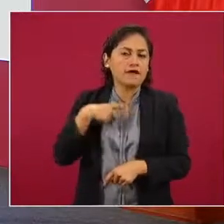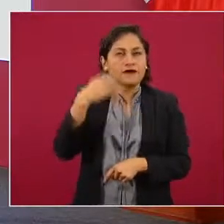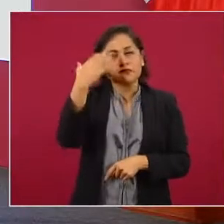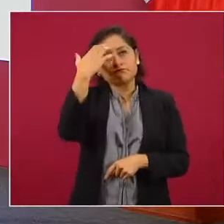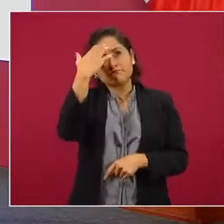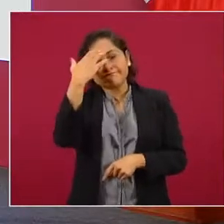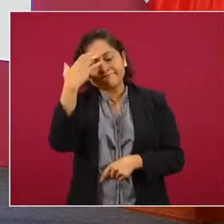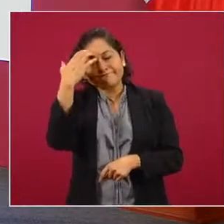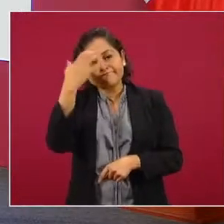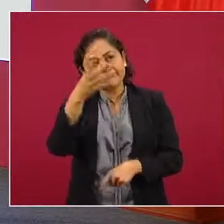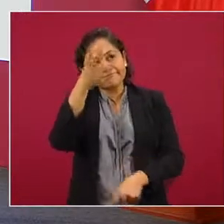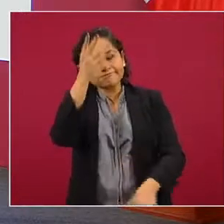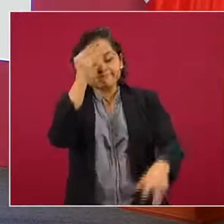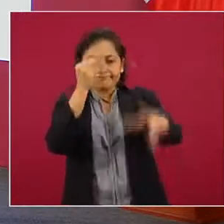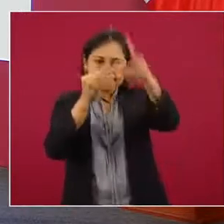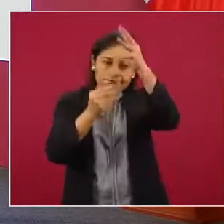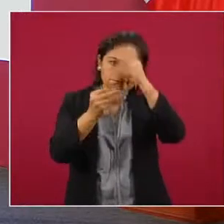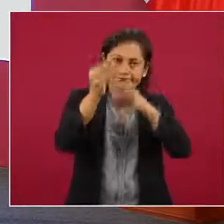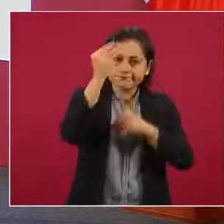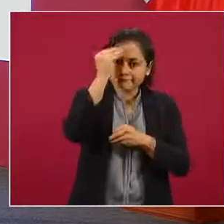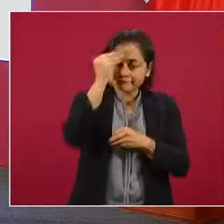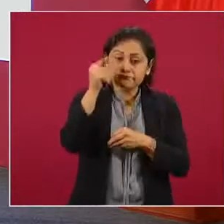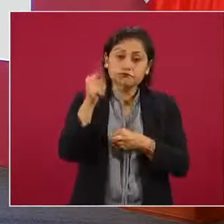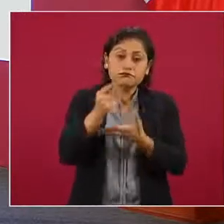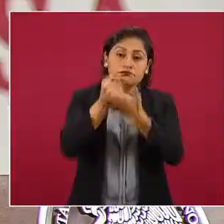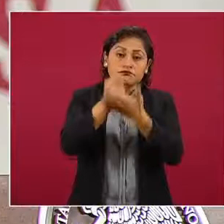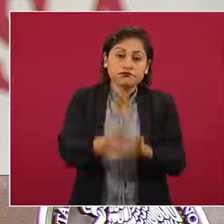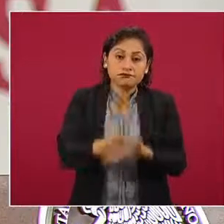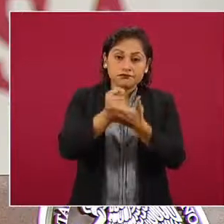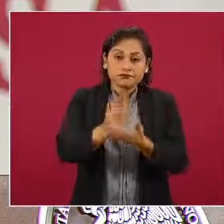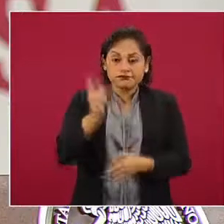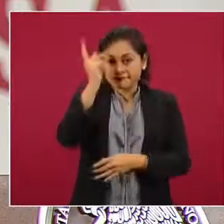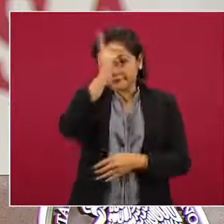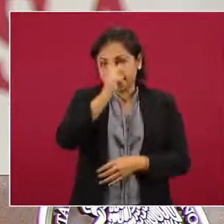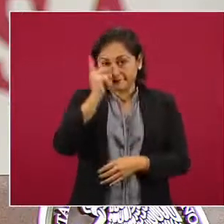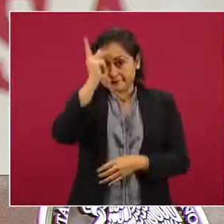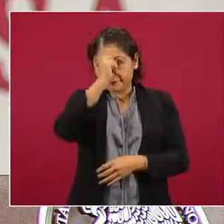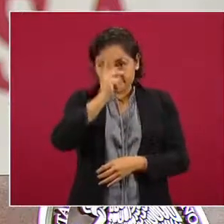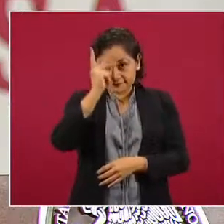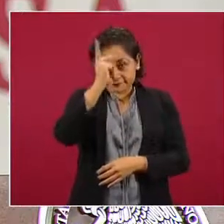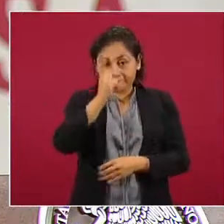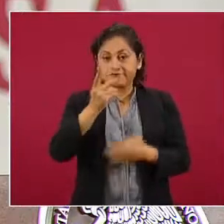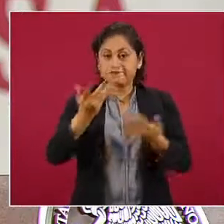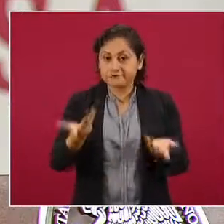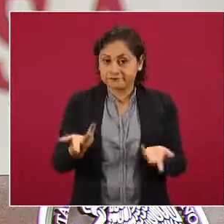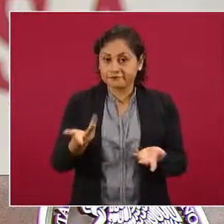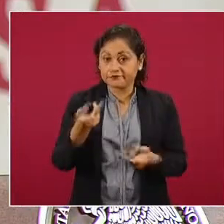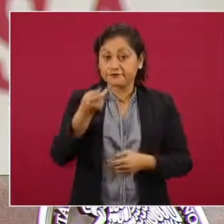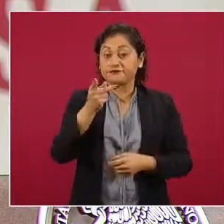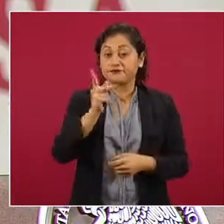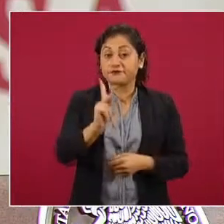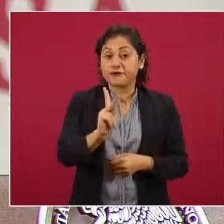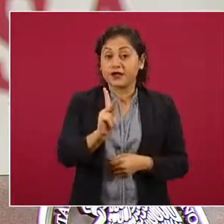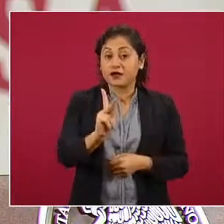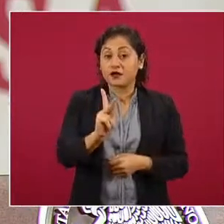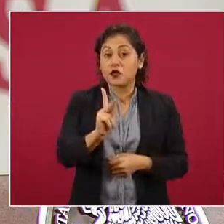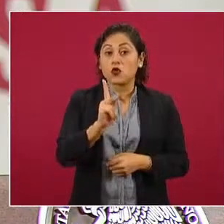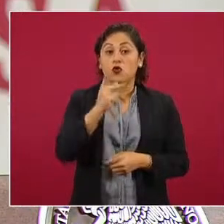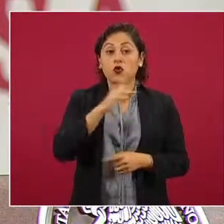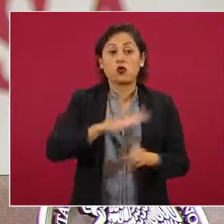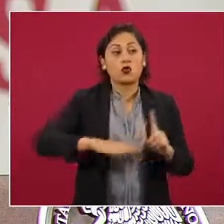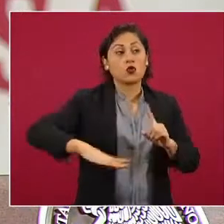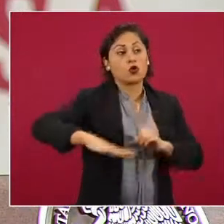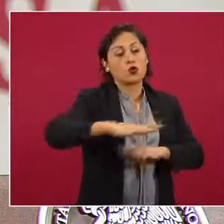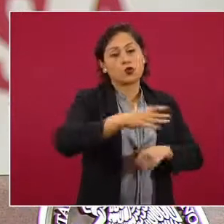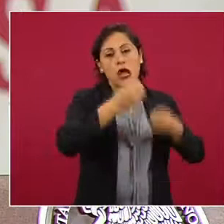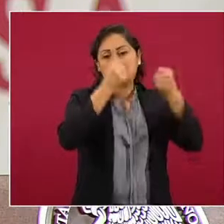educación, incluso la terapia psicológica, sin renunciar desde luego por la seguridad de la sociedad